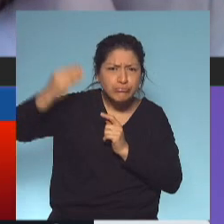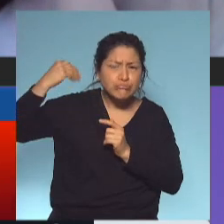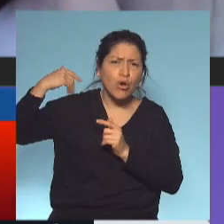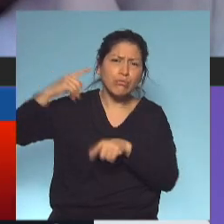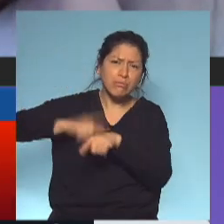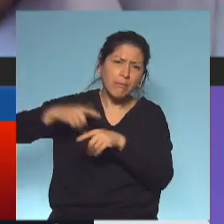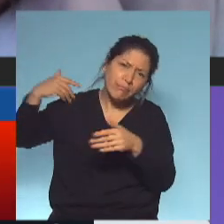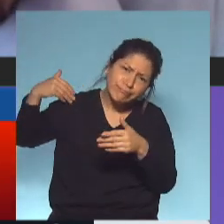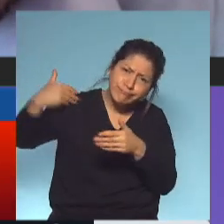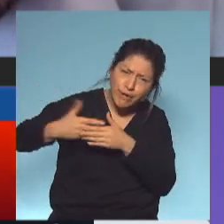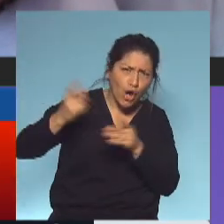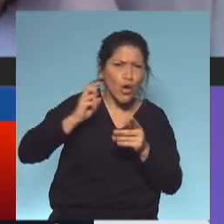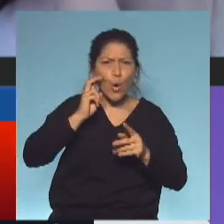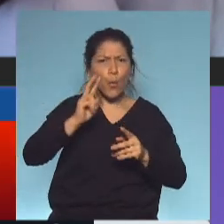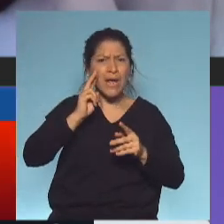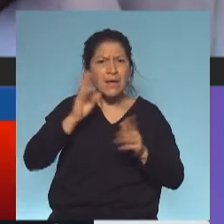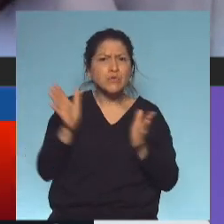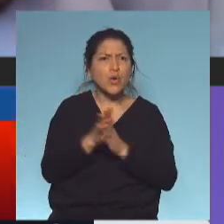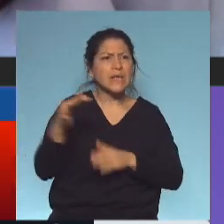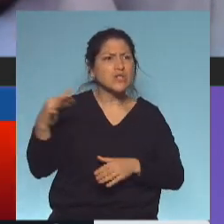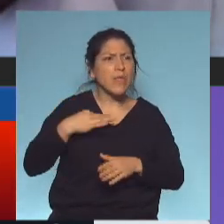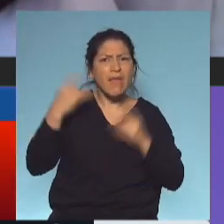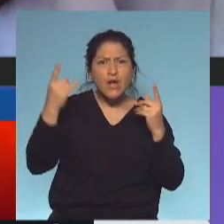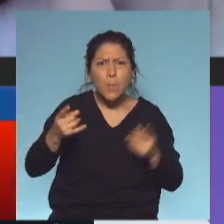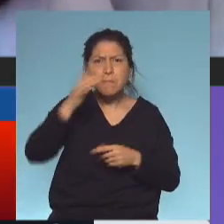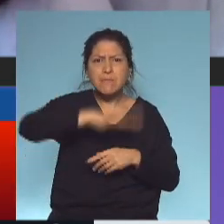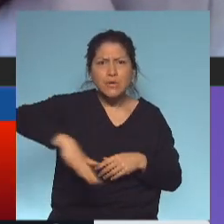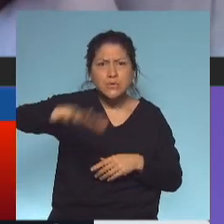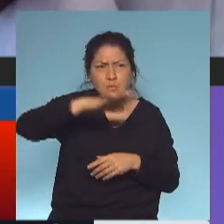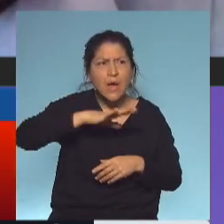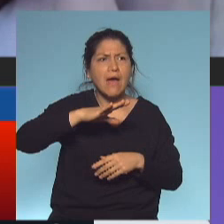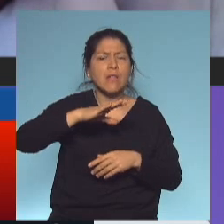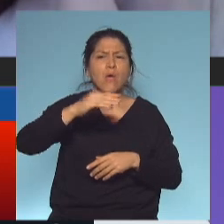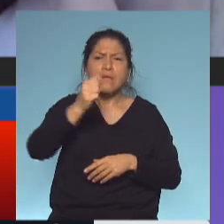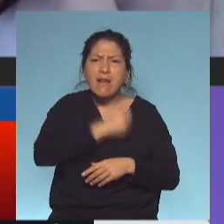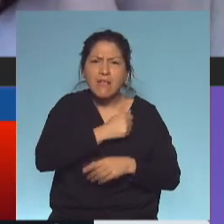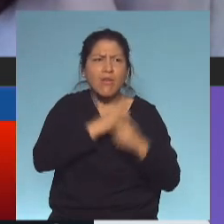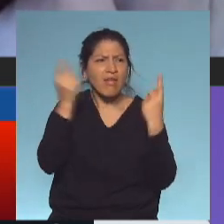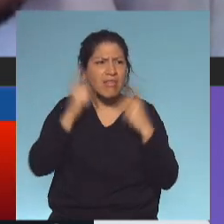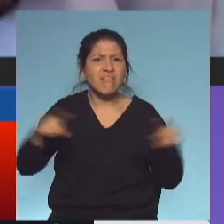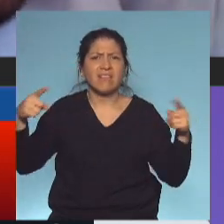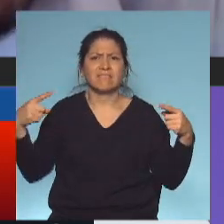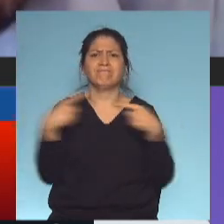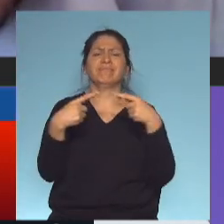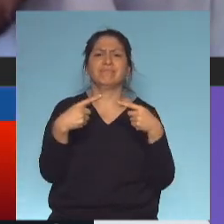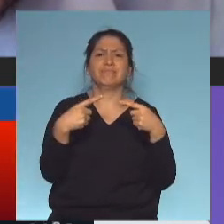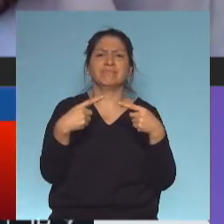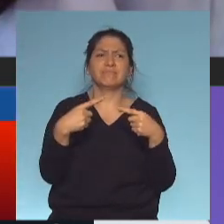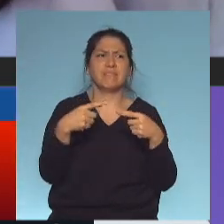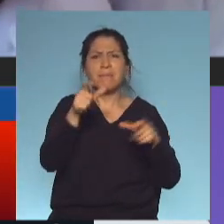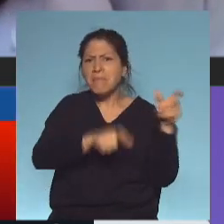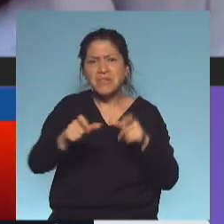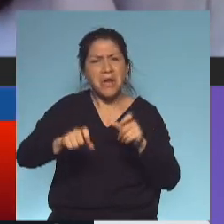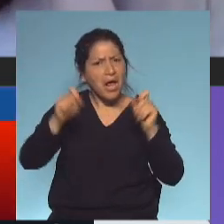de donde ciudadanos del mismo Estado, pero obviamente de religiones y étnicamente distintos, se han enfrentado, gente común, ¿no?